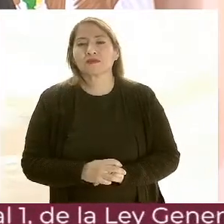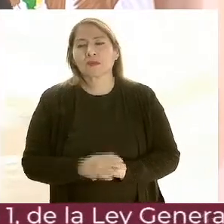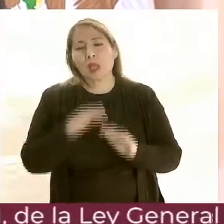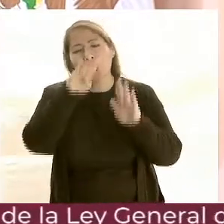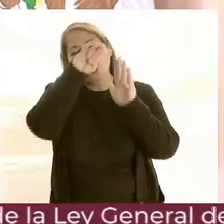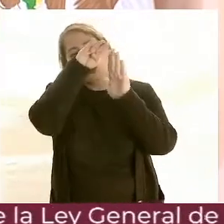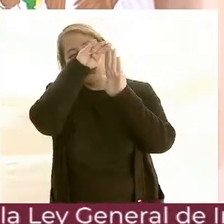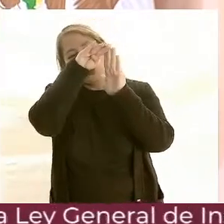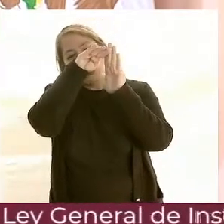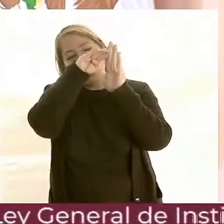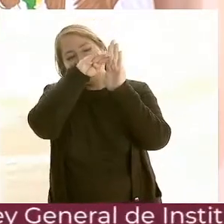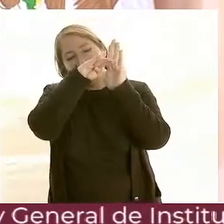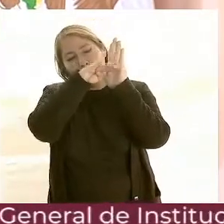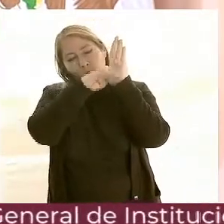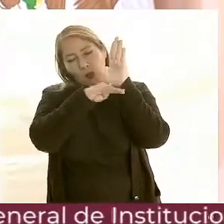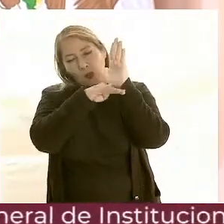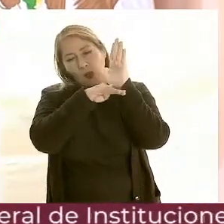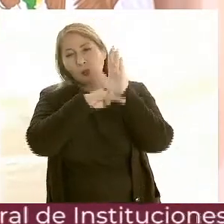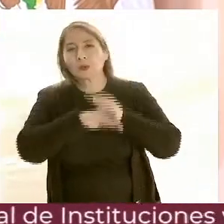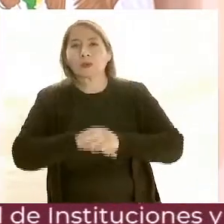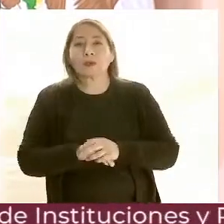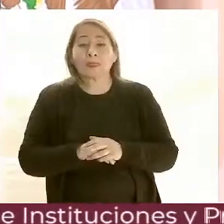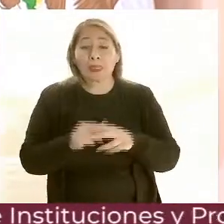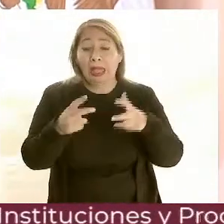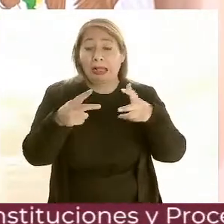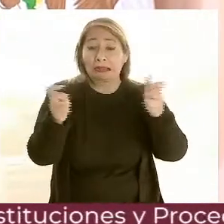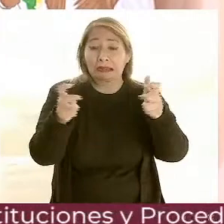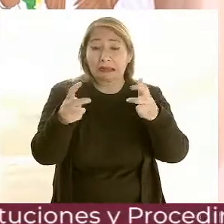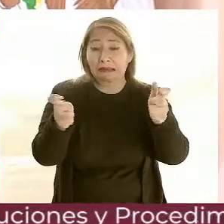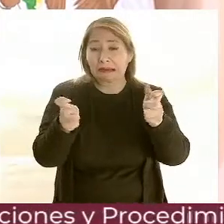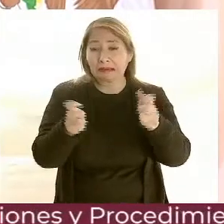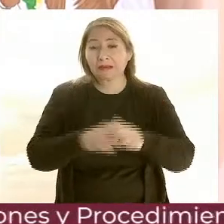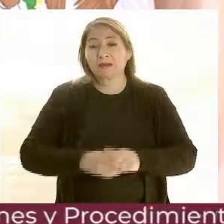reducir considerablemente el robo,